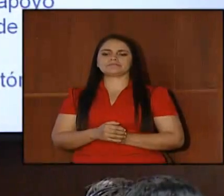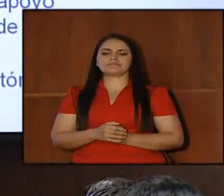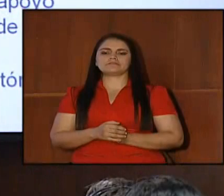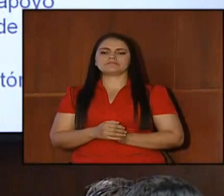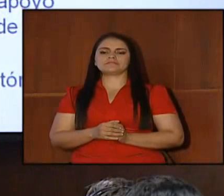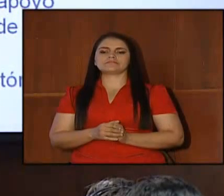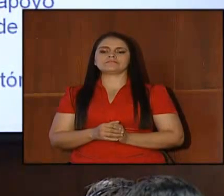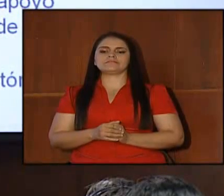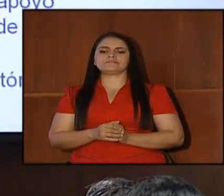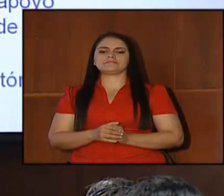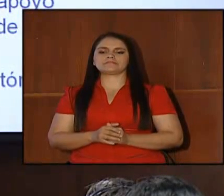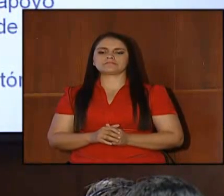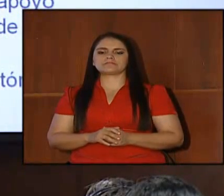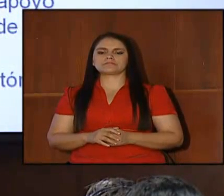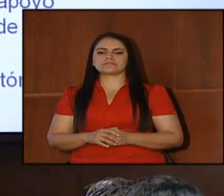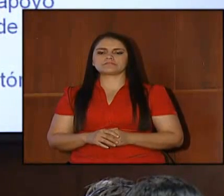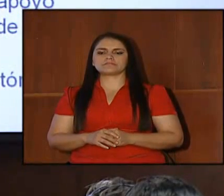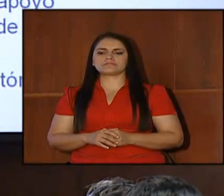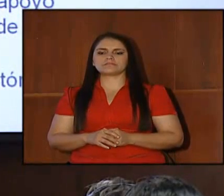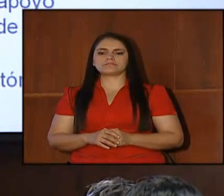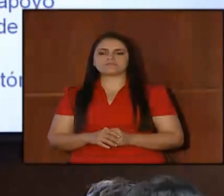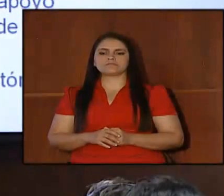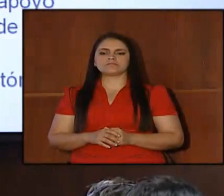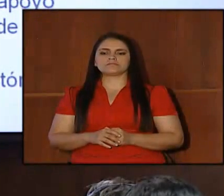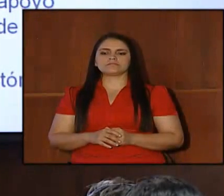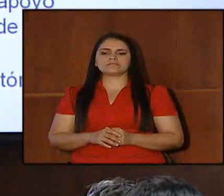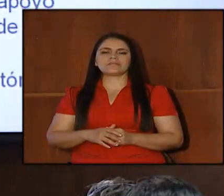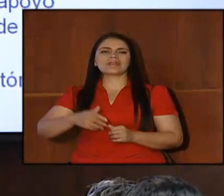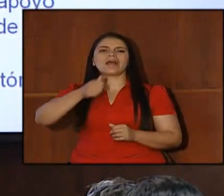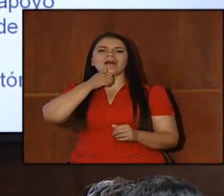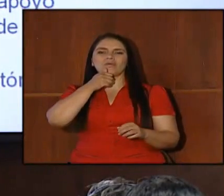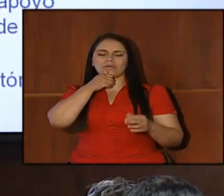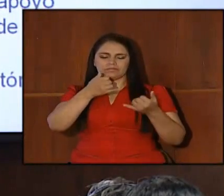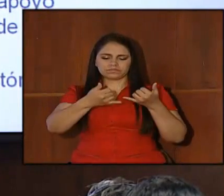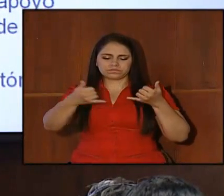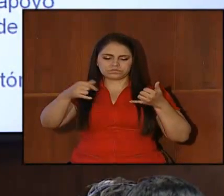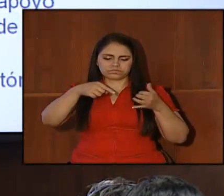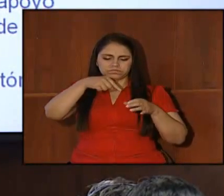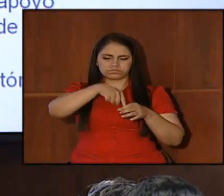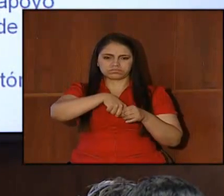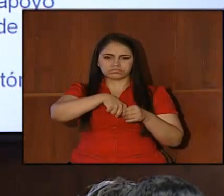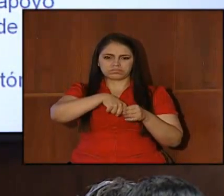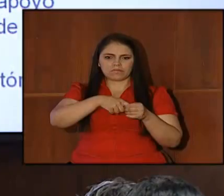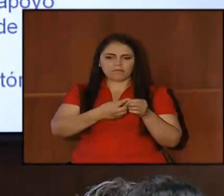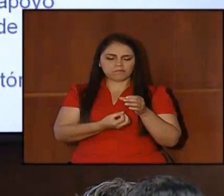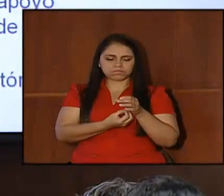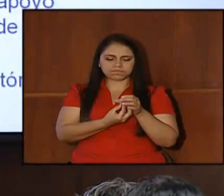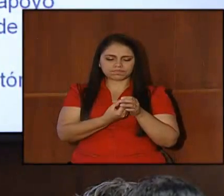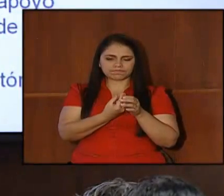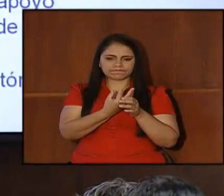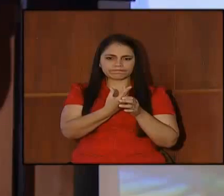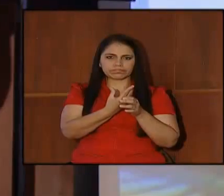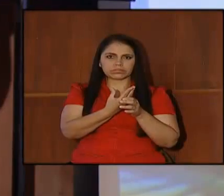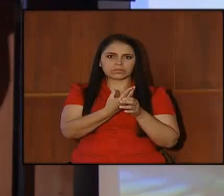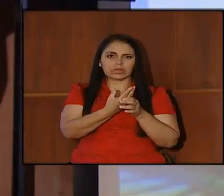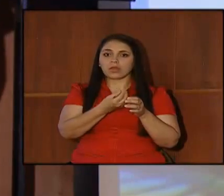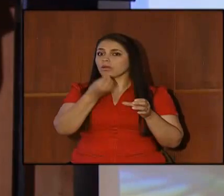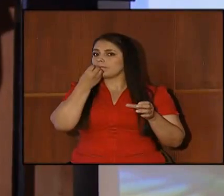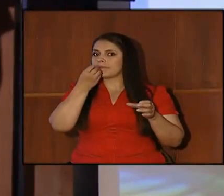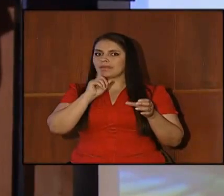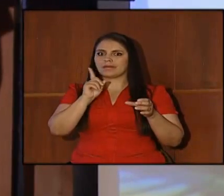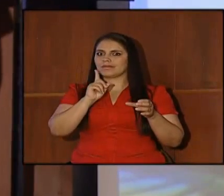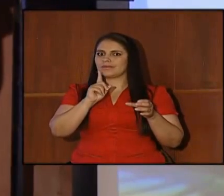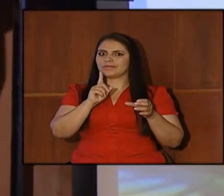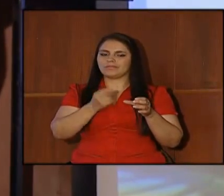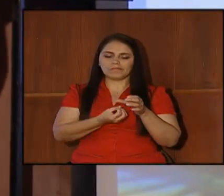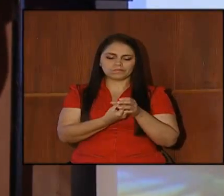es meter esta parte de la sonda en un vaso de agua. Si le sale burbujas, no le pase el alimento, porque si le